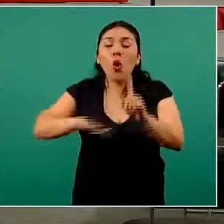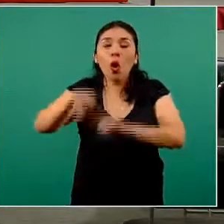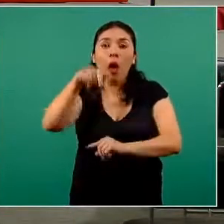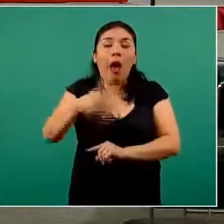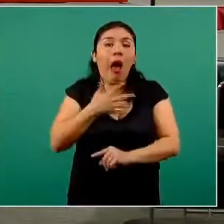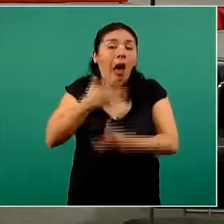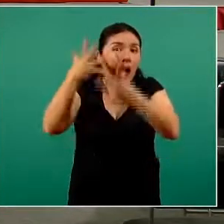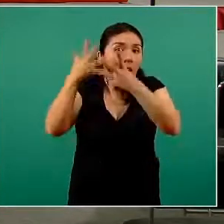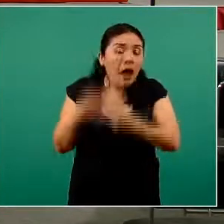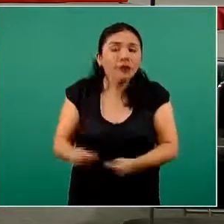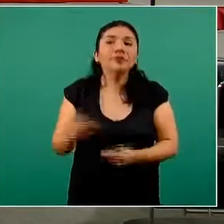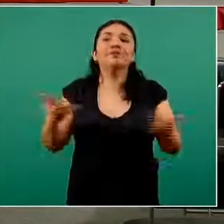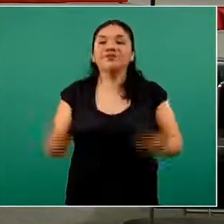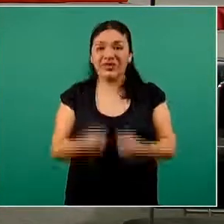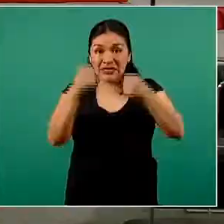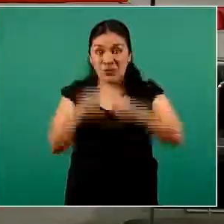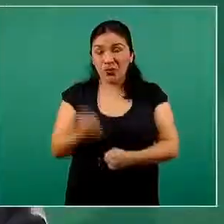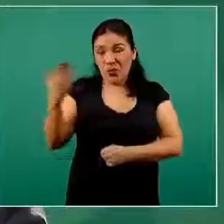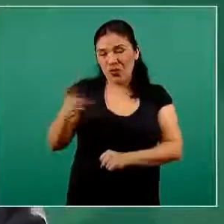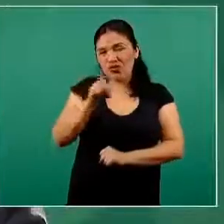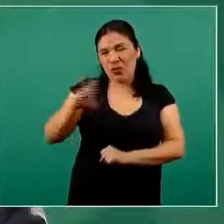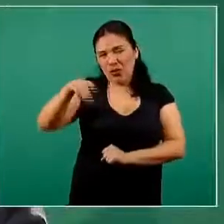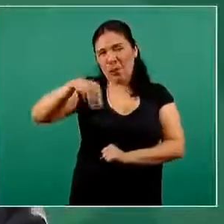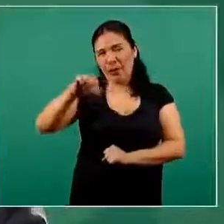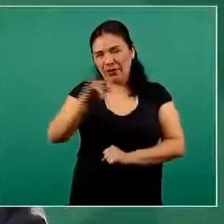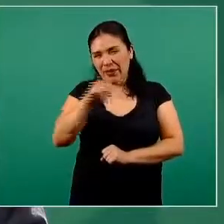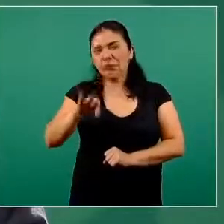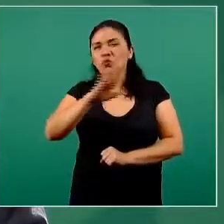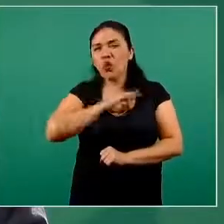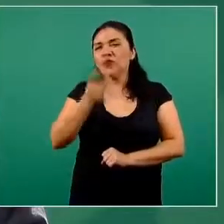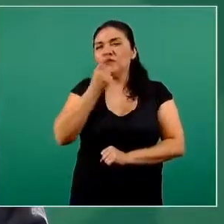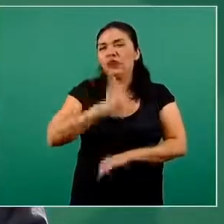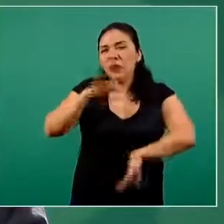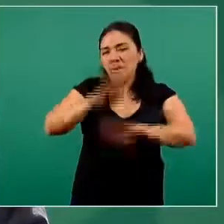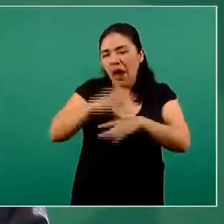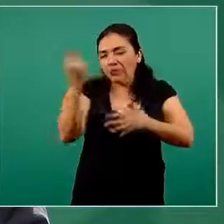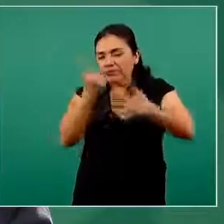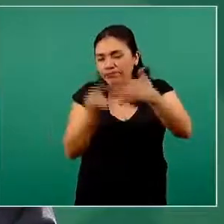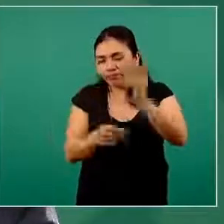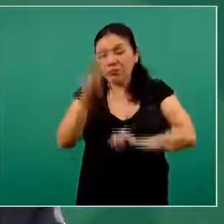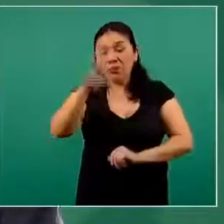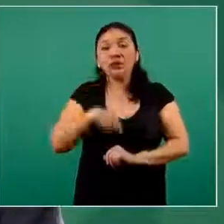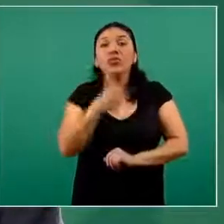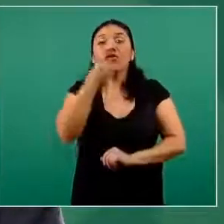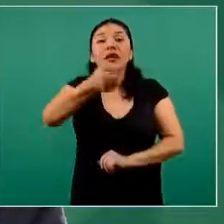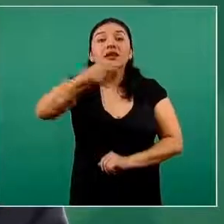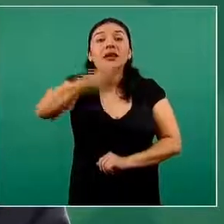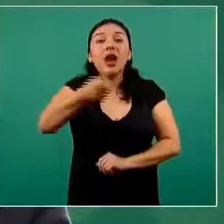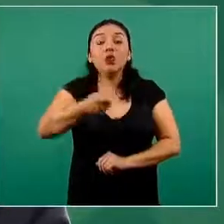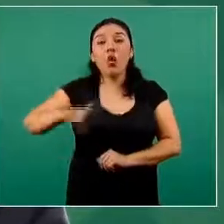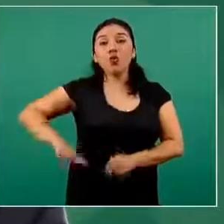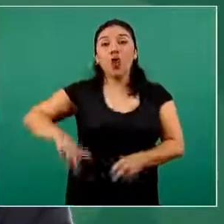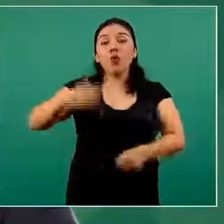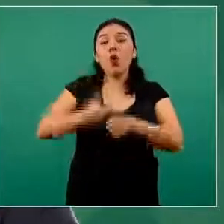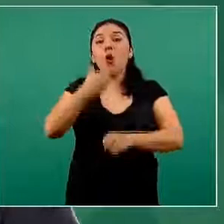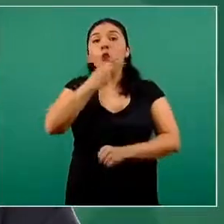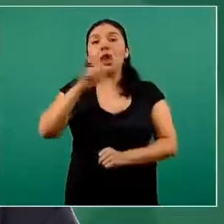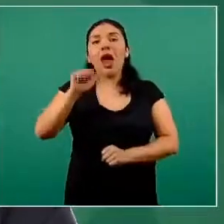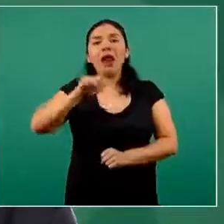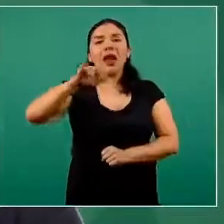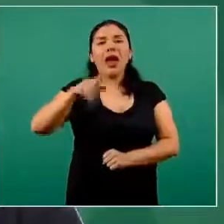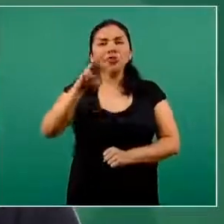país. Y seguramente el doctor Martínez Heine nos puede relatar un poco sobre esto. Le mandamos un saludo al gobernador Alejandro